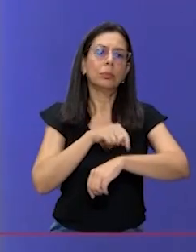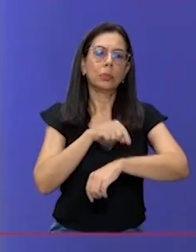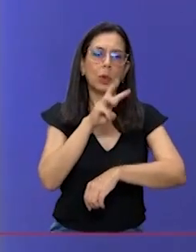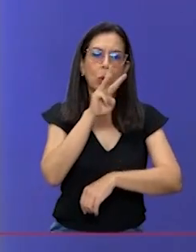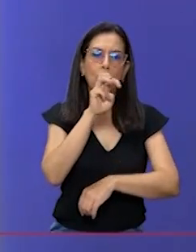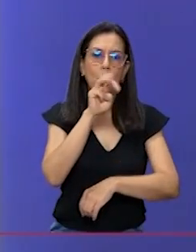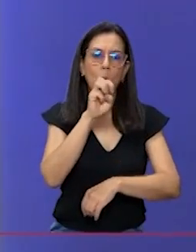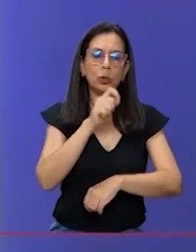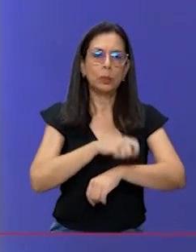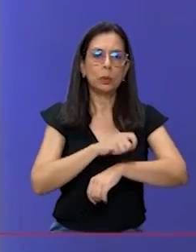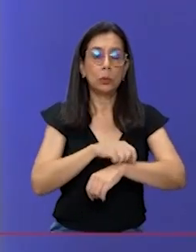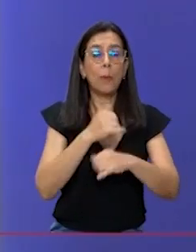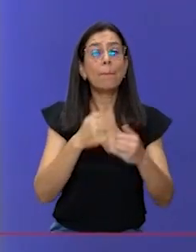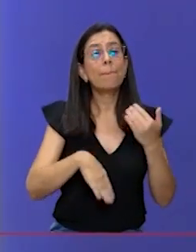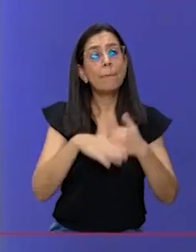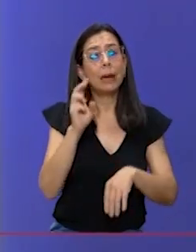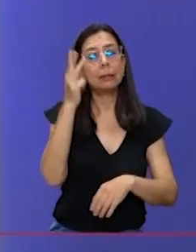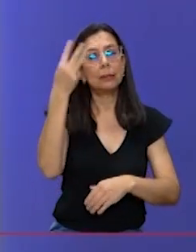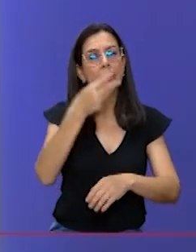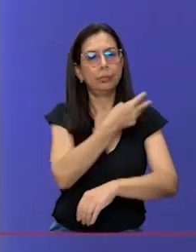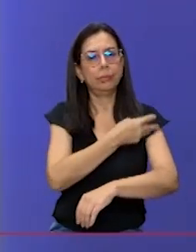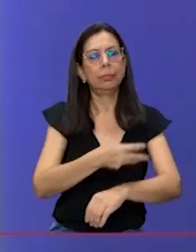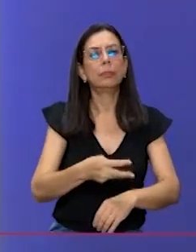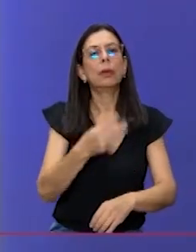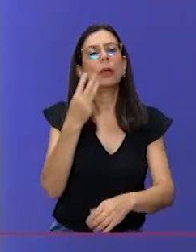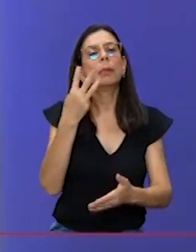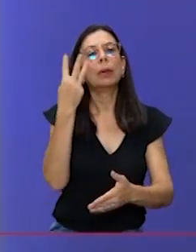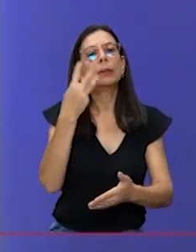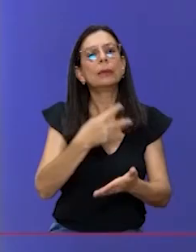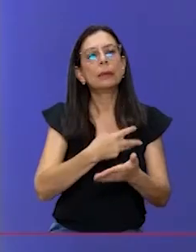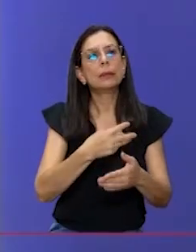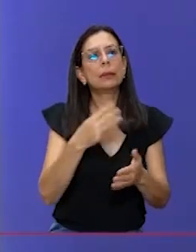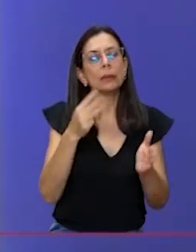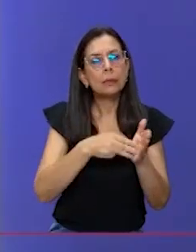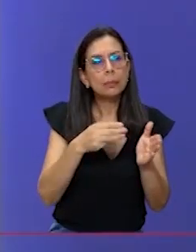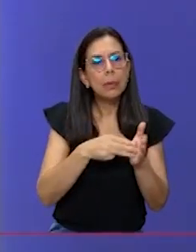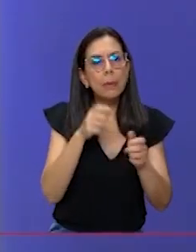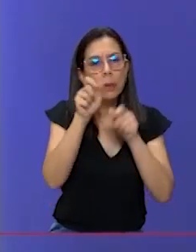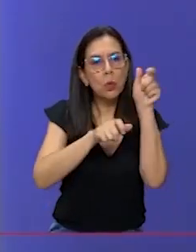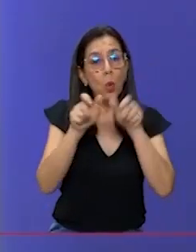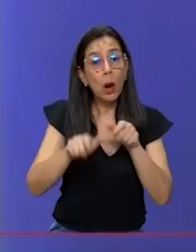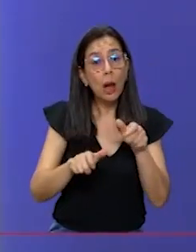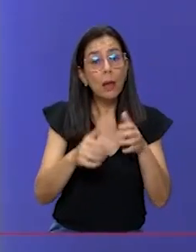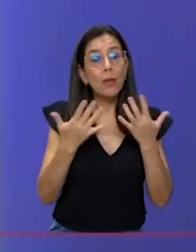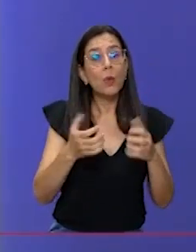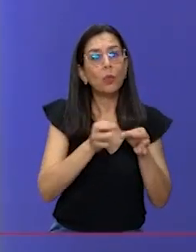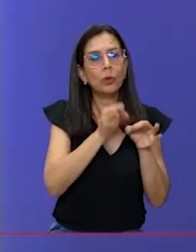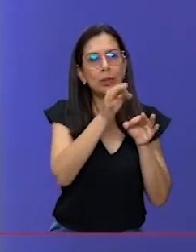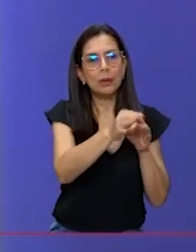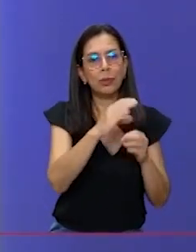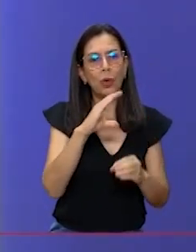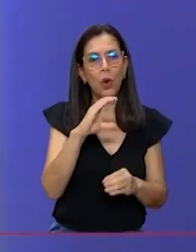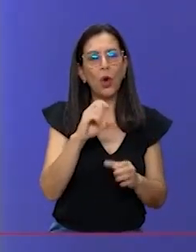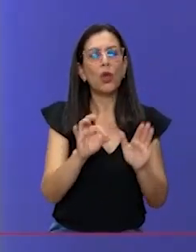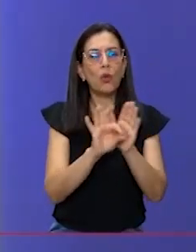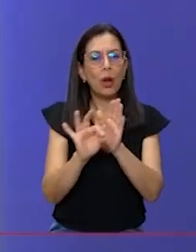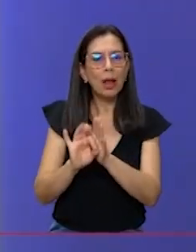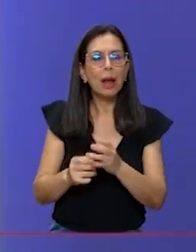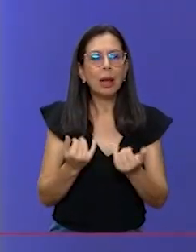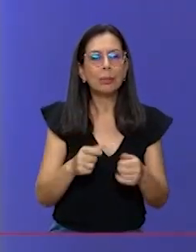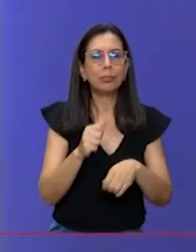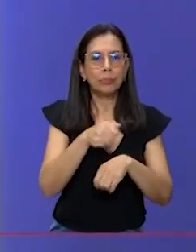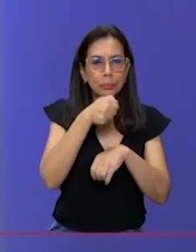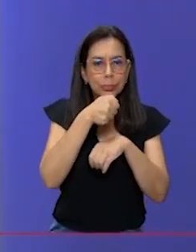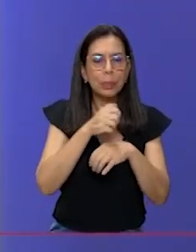A esta hora, más de 3.000 campesinos representantes de 19 municipios cocaleros de Nariño esperan con expectativa el lanzamiento del nuevo programa